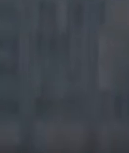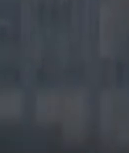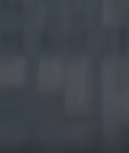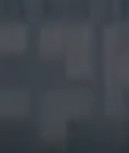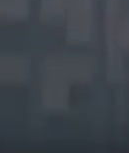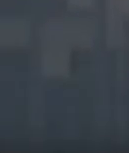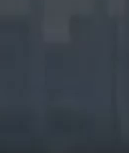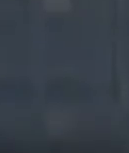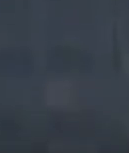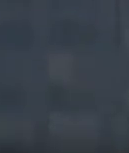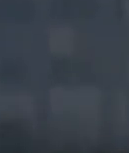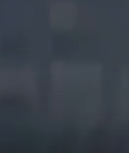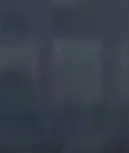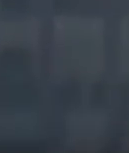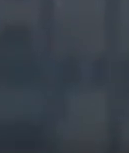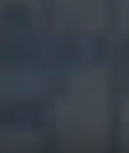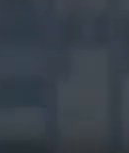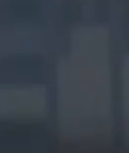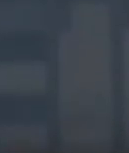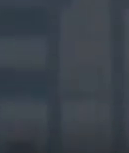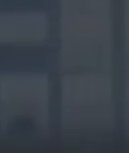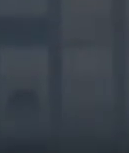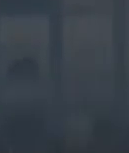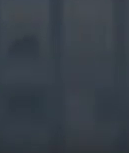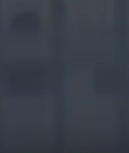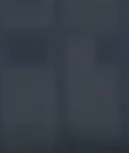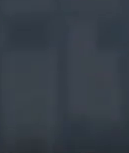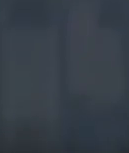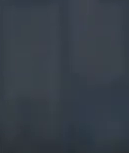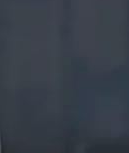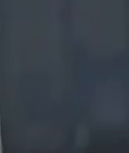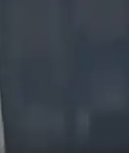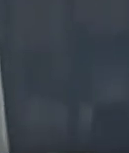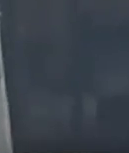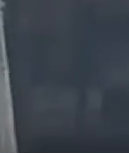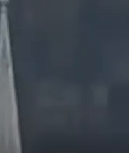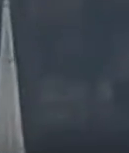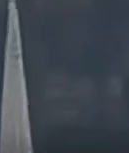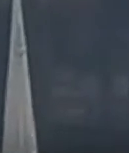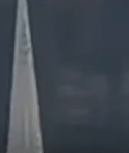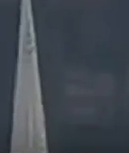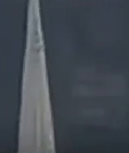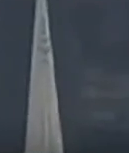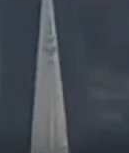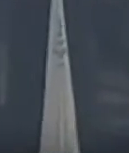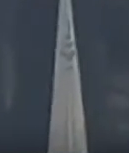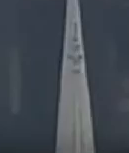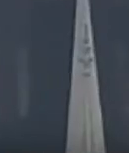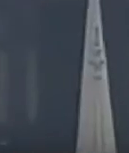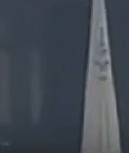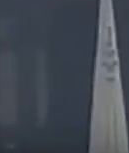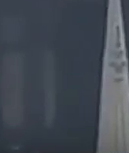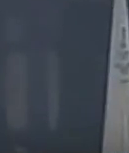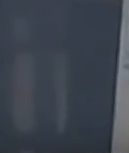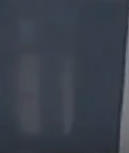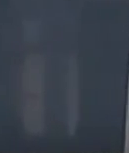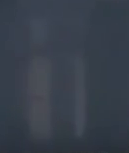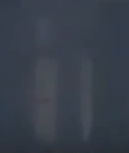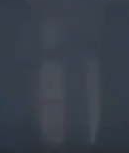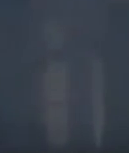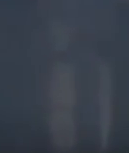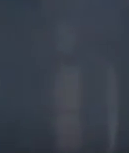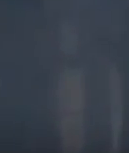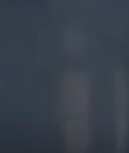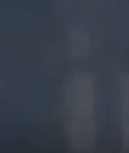quien controla y quien dirige estos edificios, acaba de decir que una pequeña falla eléctrica en su